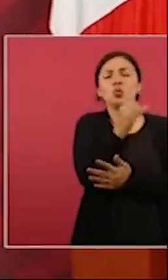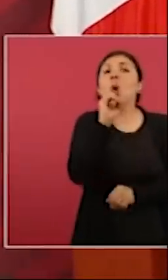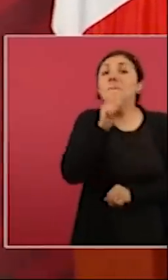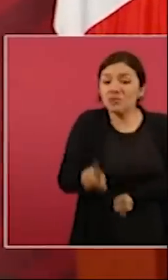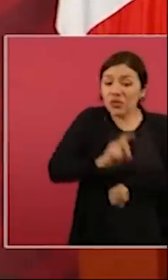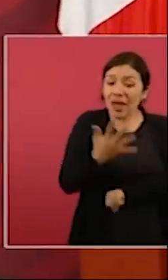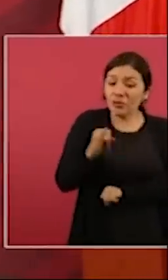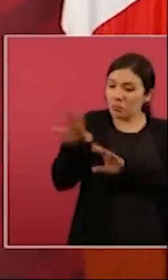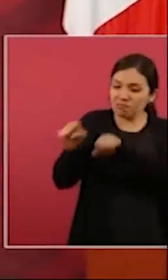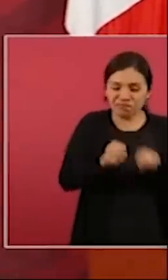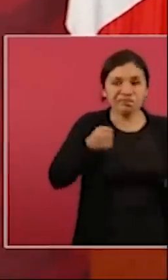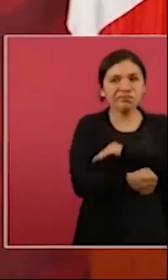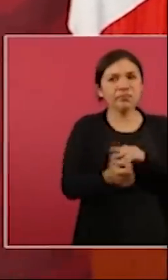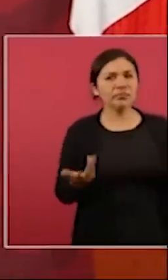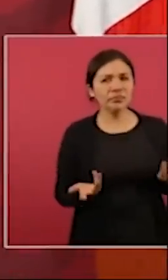pero